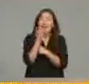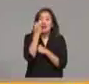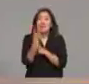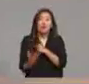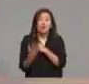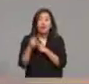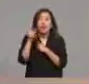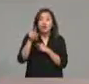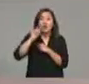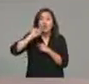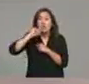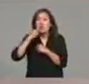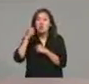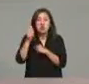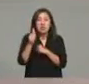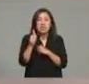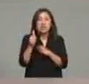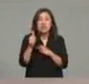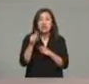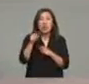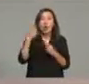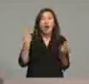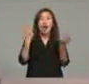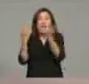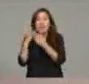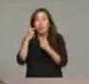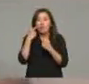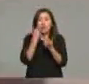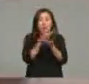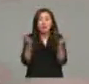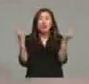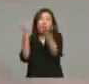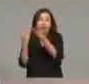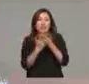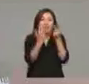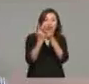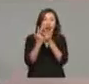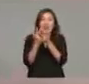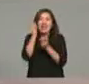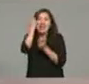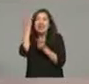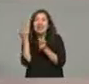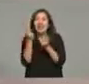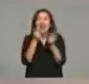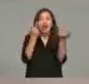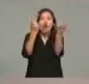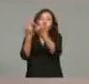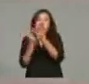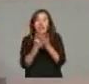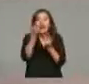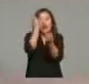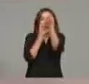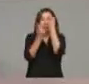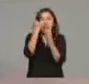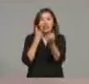extraordinario realmente muy muy muy agradable para poder conversar intercambiar experiencias charlar aprender